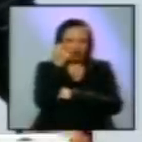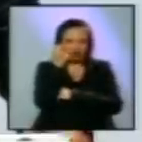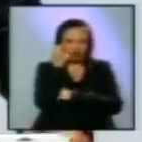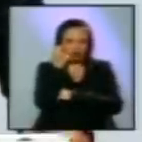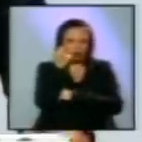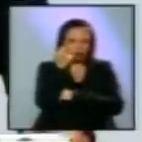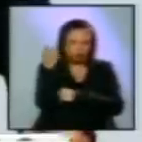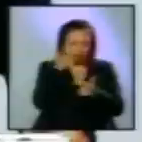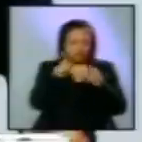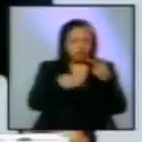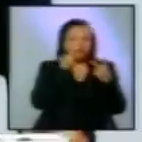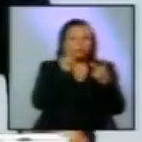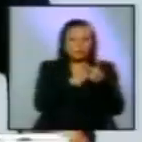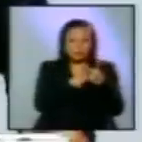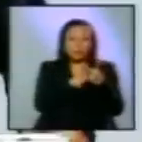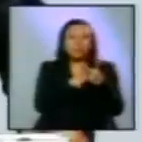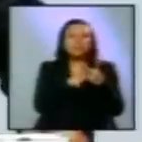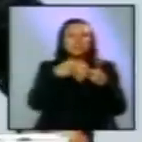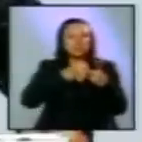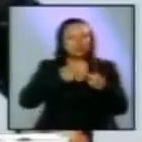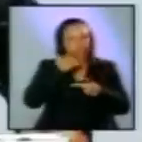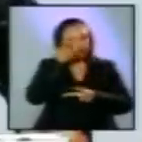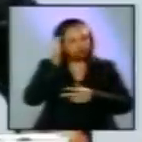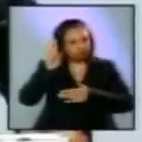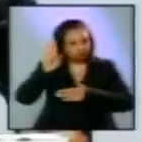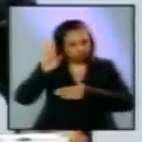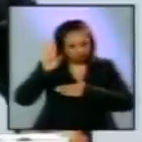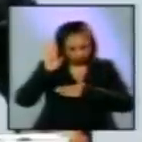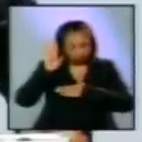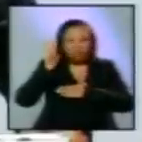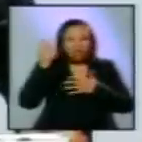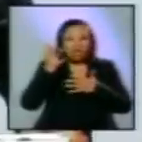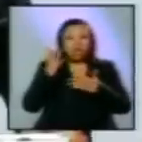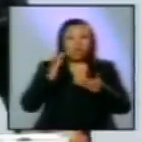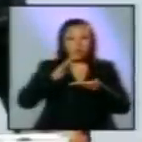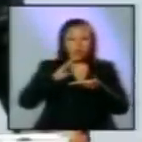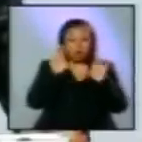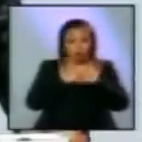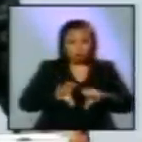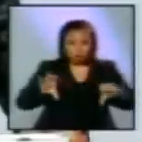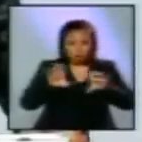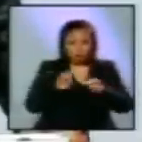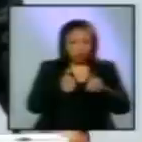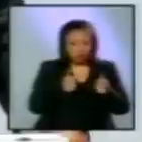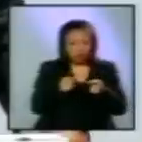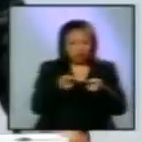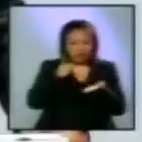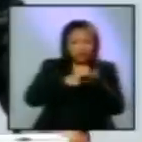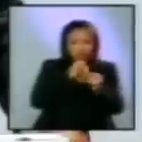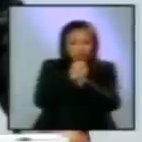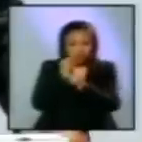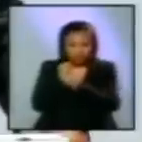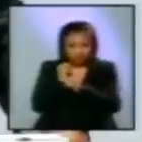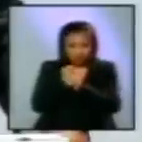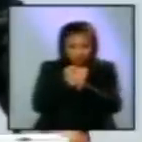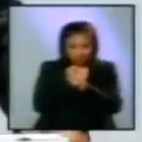esta condición. Segundo, me he comprometido para llevar computadoras con acceso al Internet a todos los